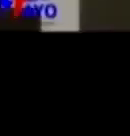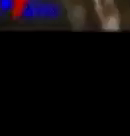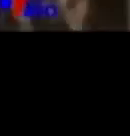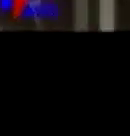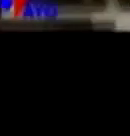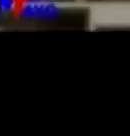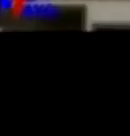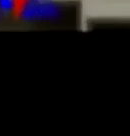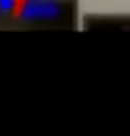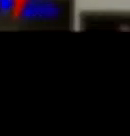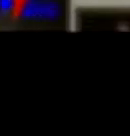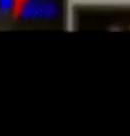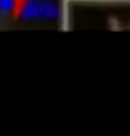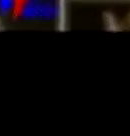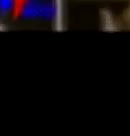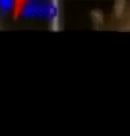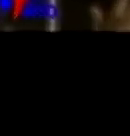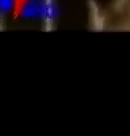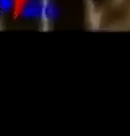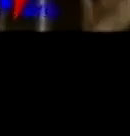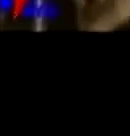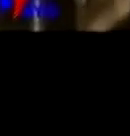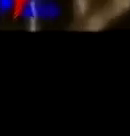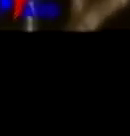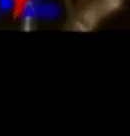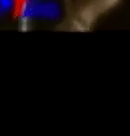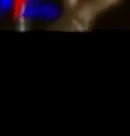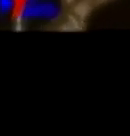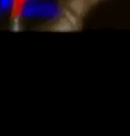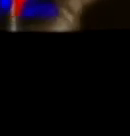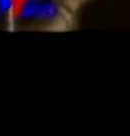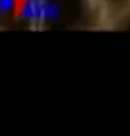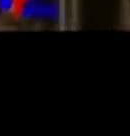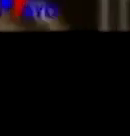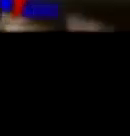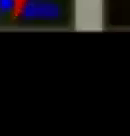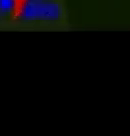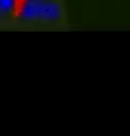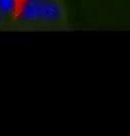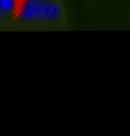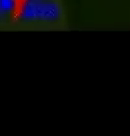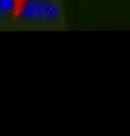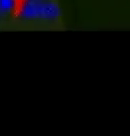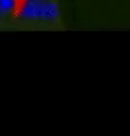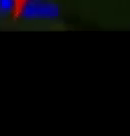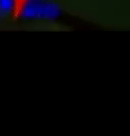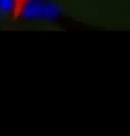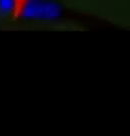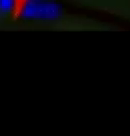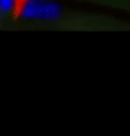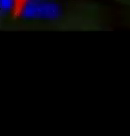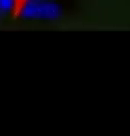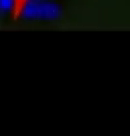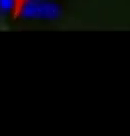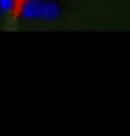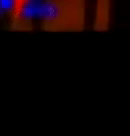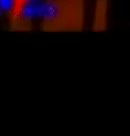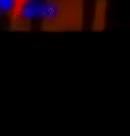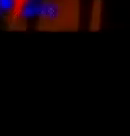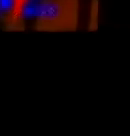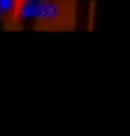Hoy quiero yo aplaudir en mi ventana patas blancas y azules, cuida